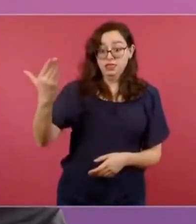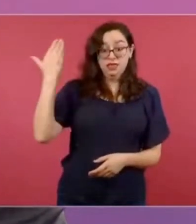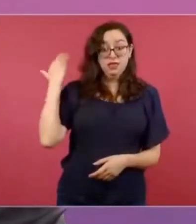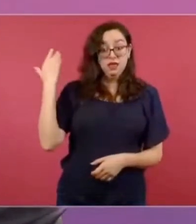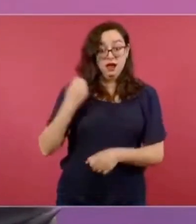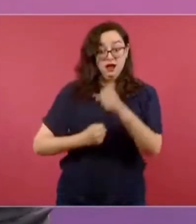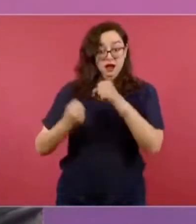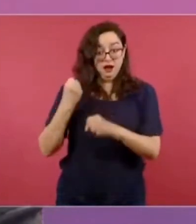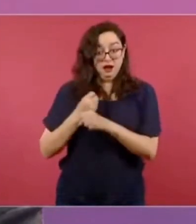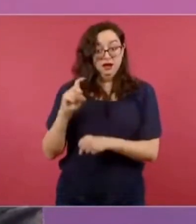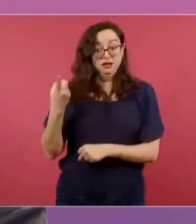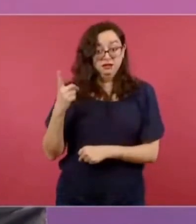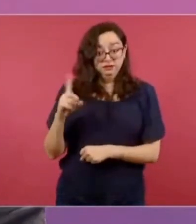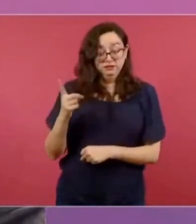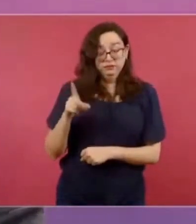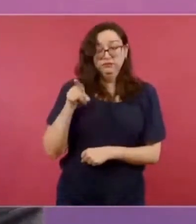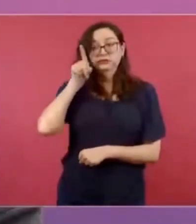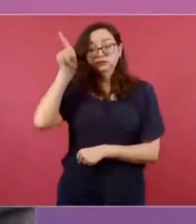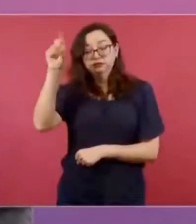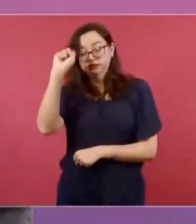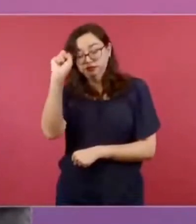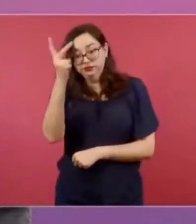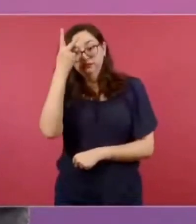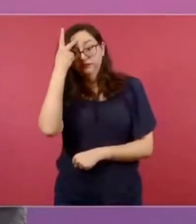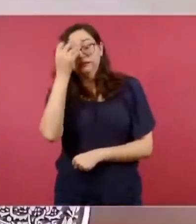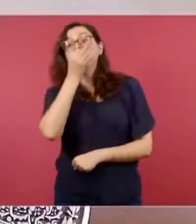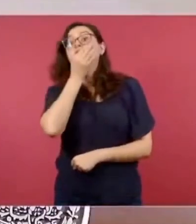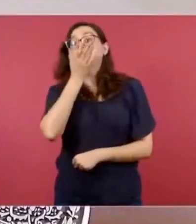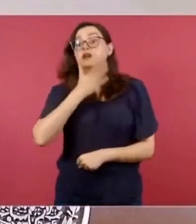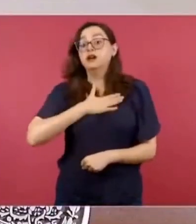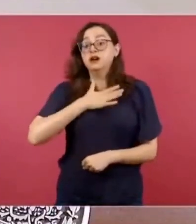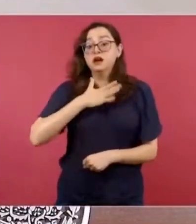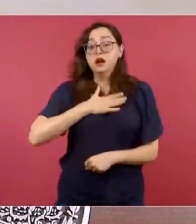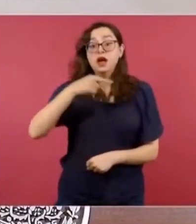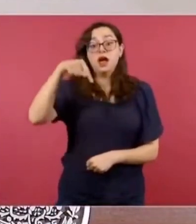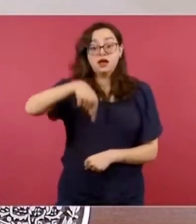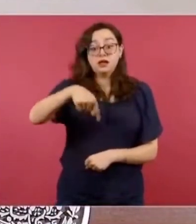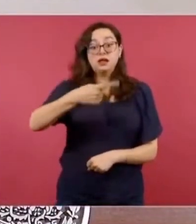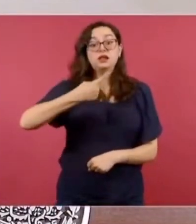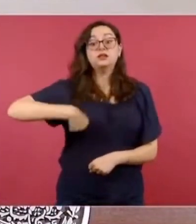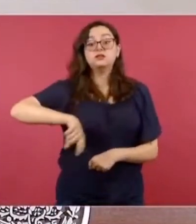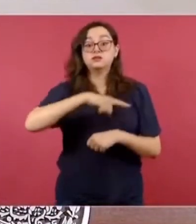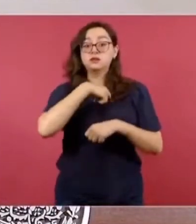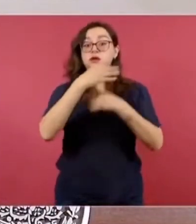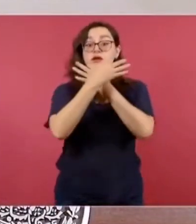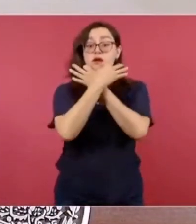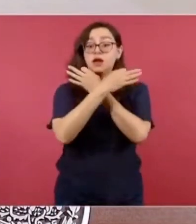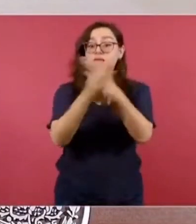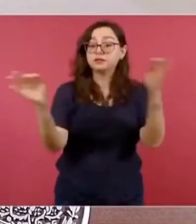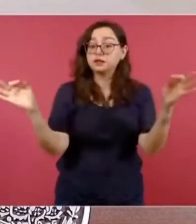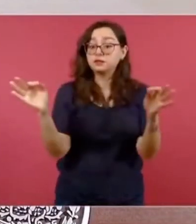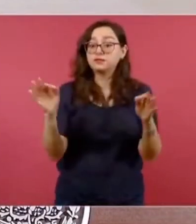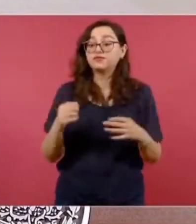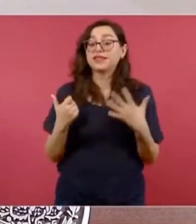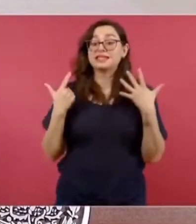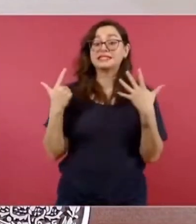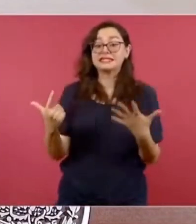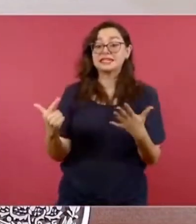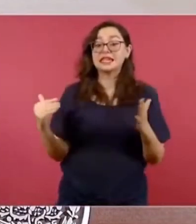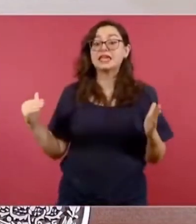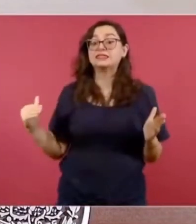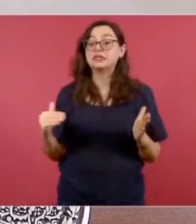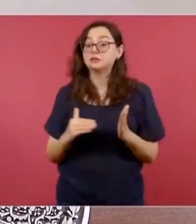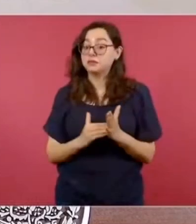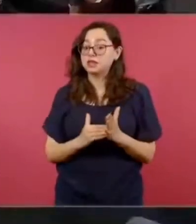aquí, la Oficialía Mayor del Gobierno del Estado, que se generaran bajas de 7,254 empleados de